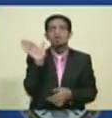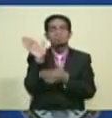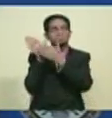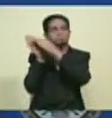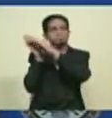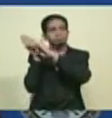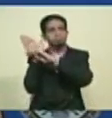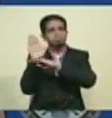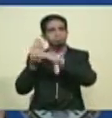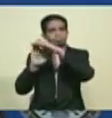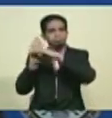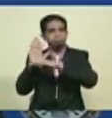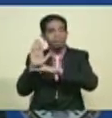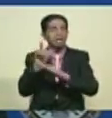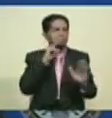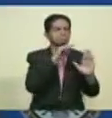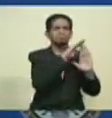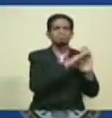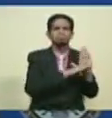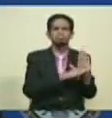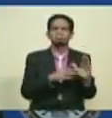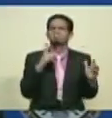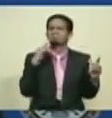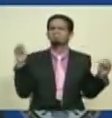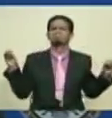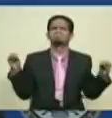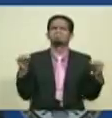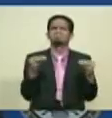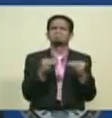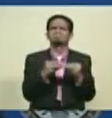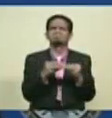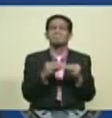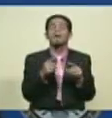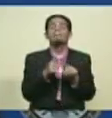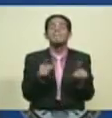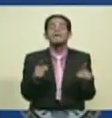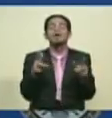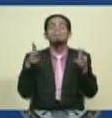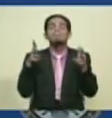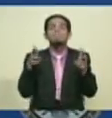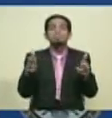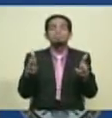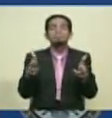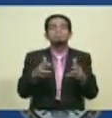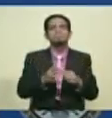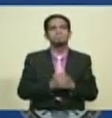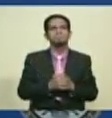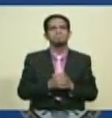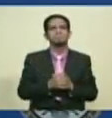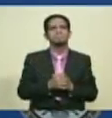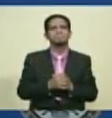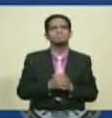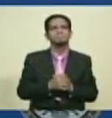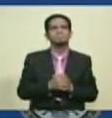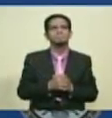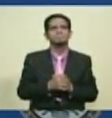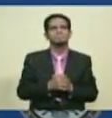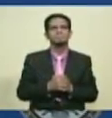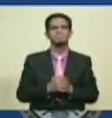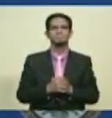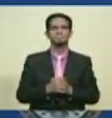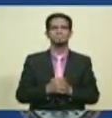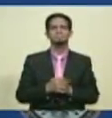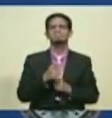y el artículo número 2 de la Carta de la OEA, pero le cortan bajo el principio del respeto a la no intervención. Eso